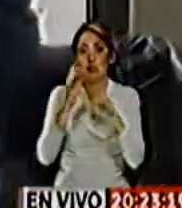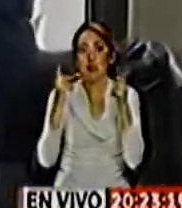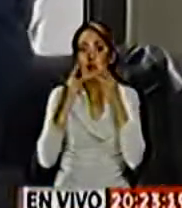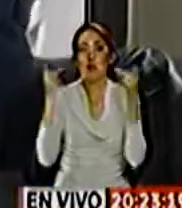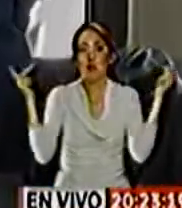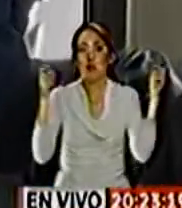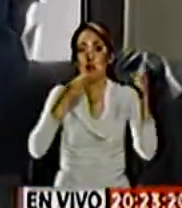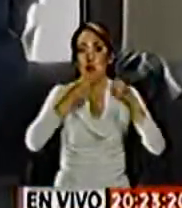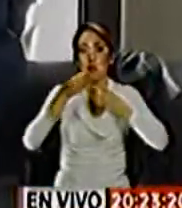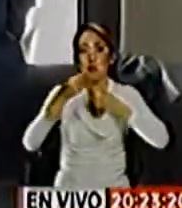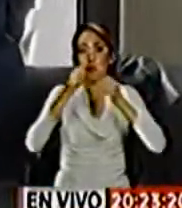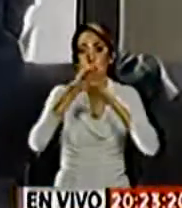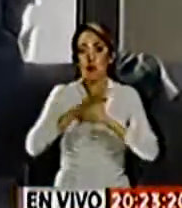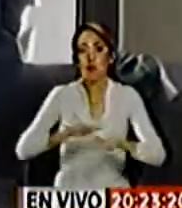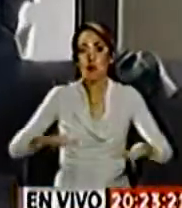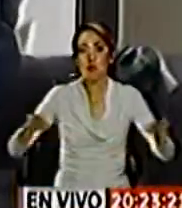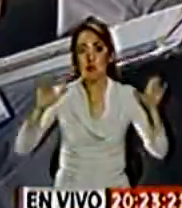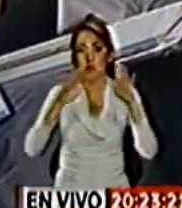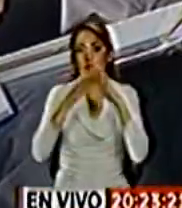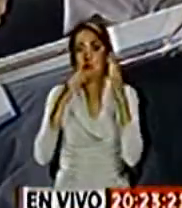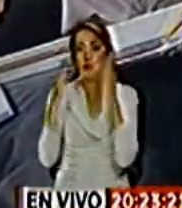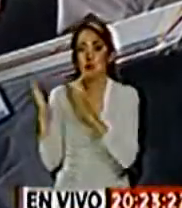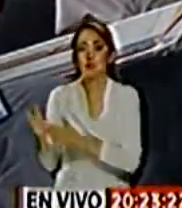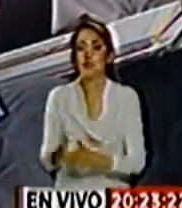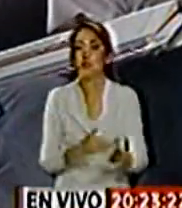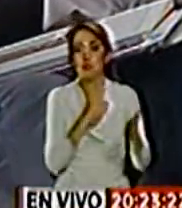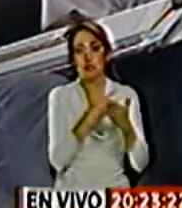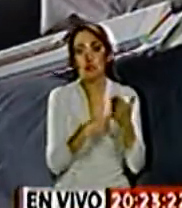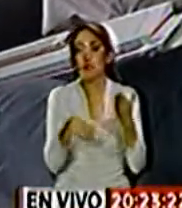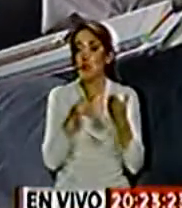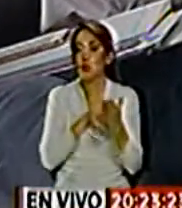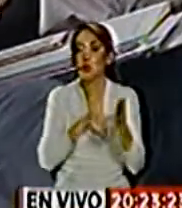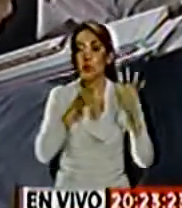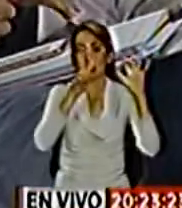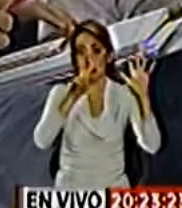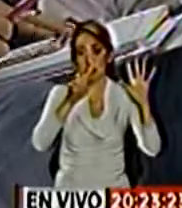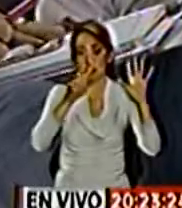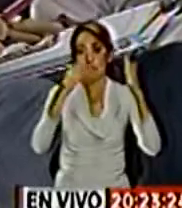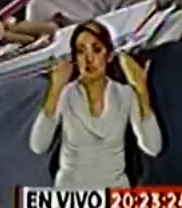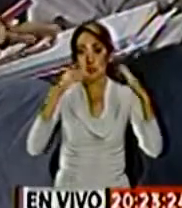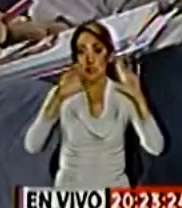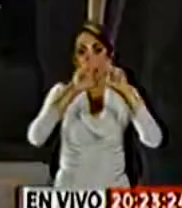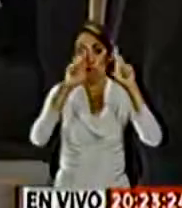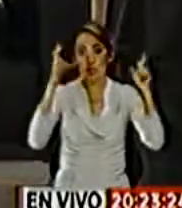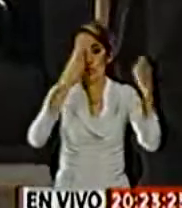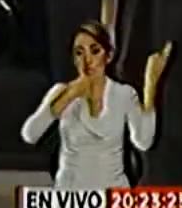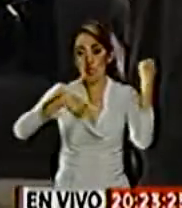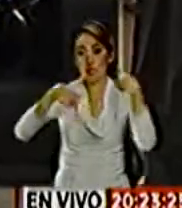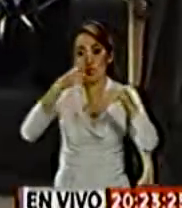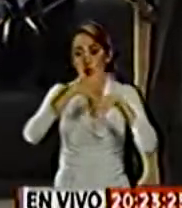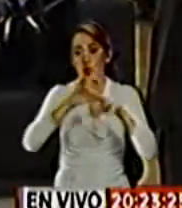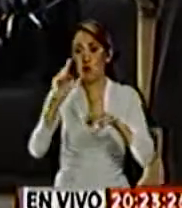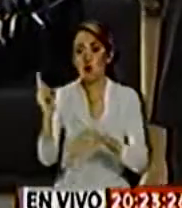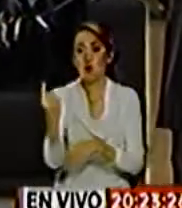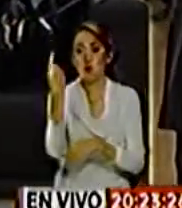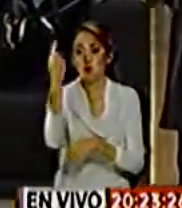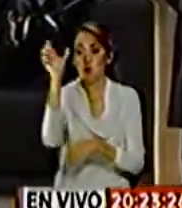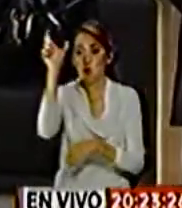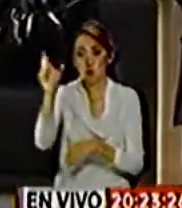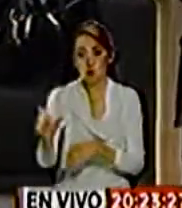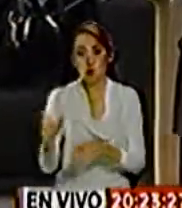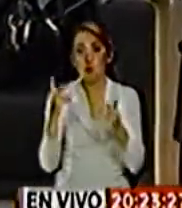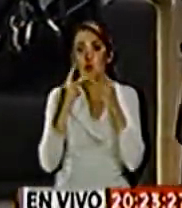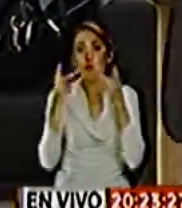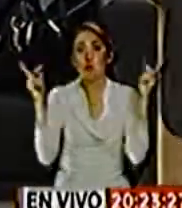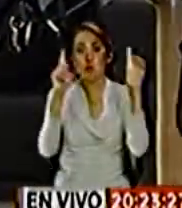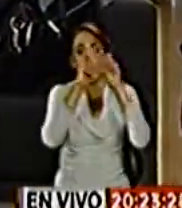el plan de prosperidad, el gobierno anunció la eliminación o la venta de 7 de estas instituciones. Una de ellas es la empresa pública para